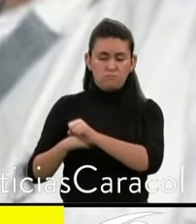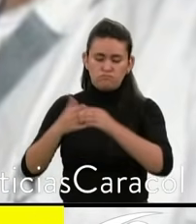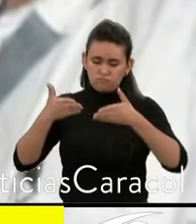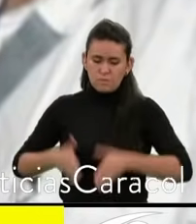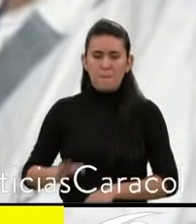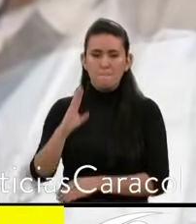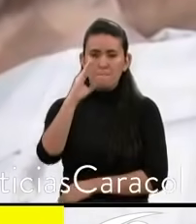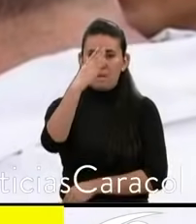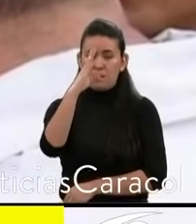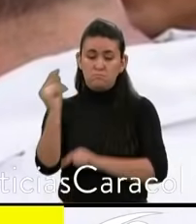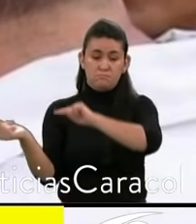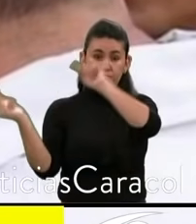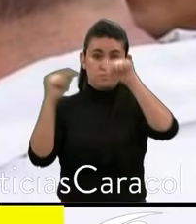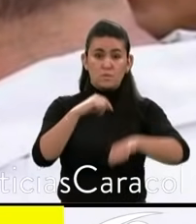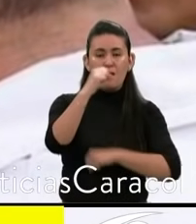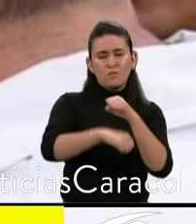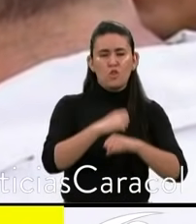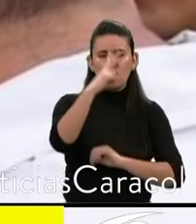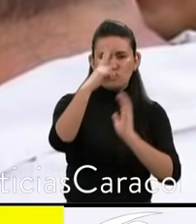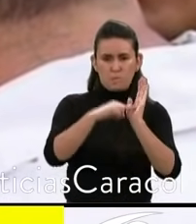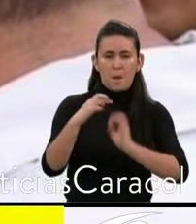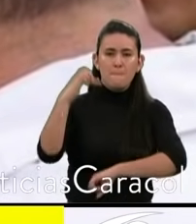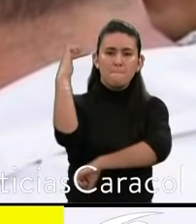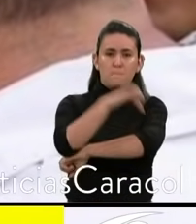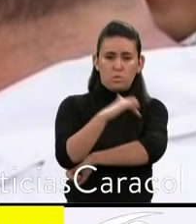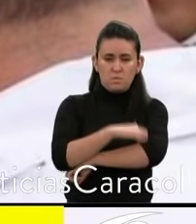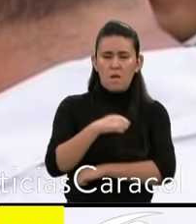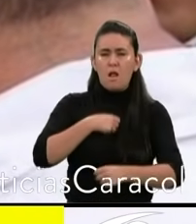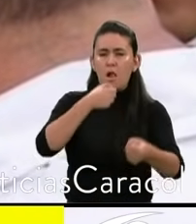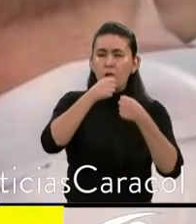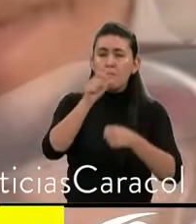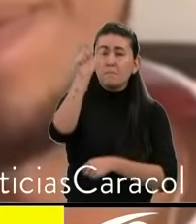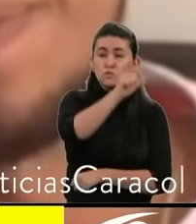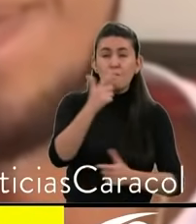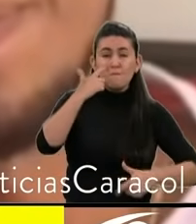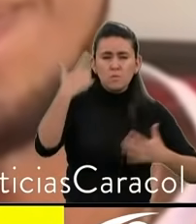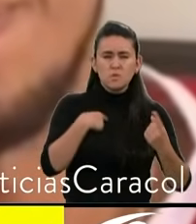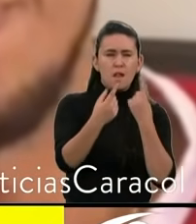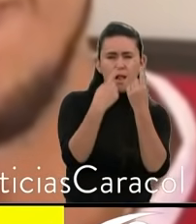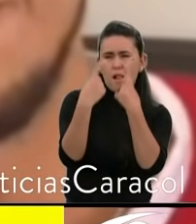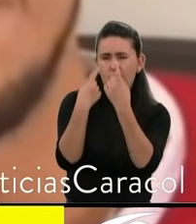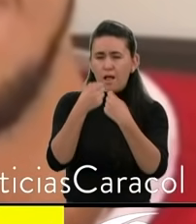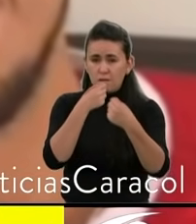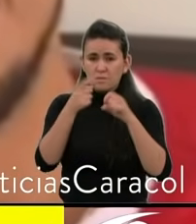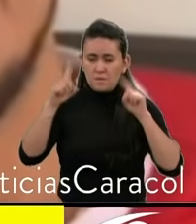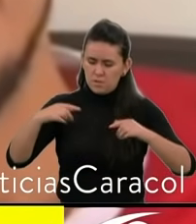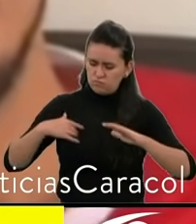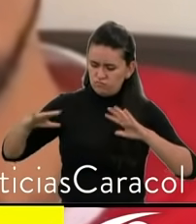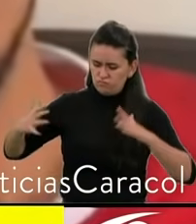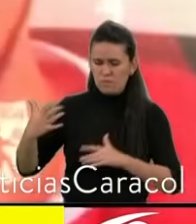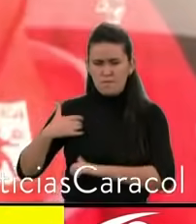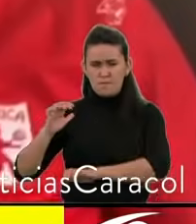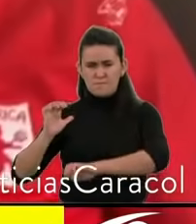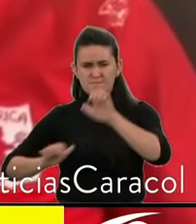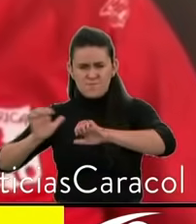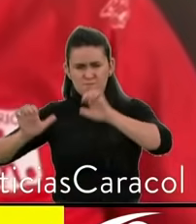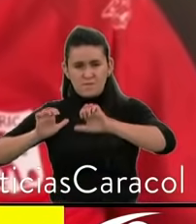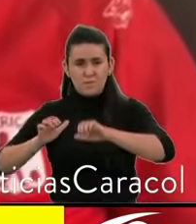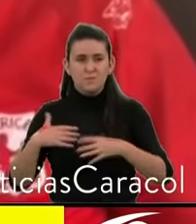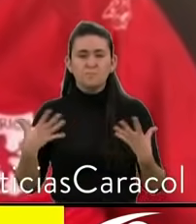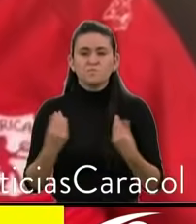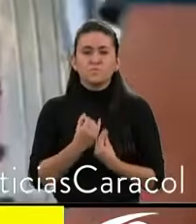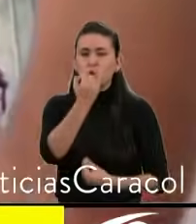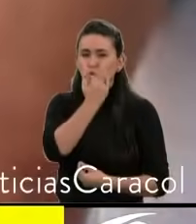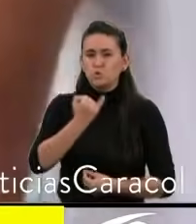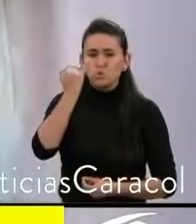al Putumayo en el año 2000, donde entrevistó a personajes de la vida nacional. Incluso defendió a su equipo del alma. Junior, tu